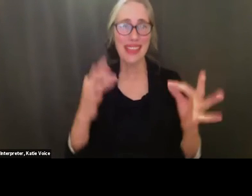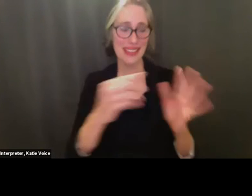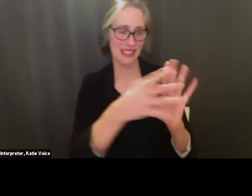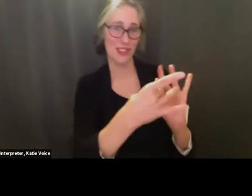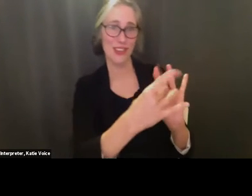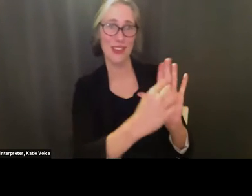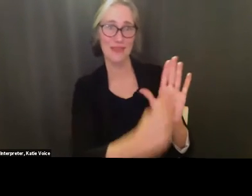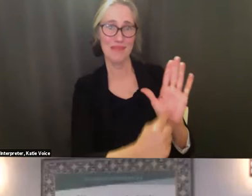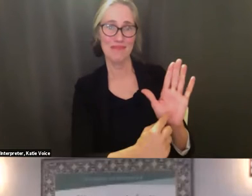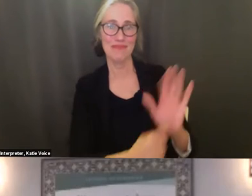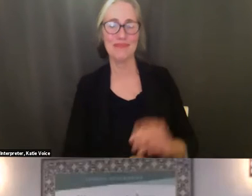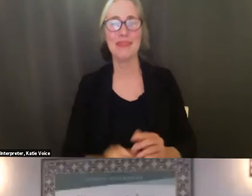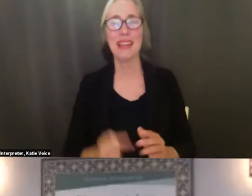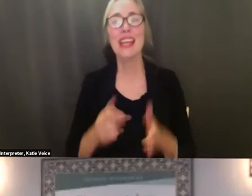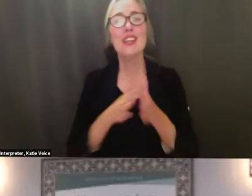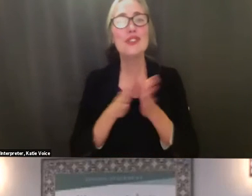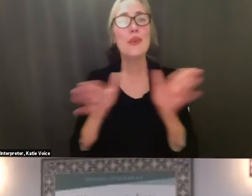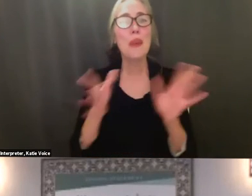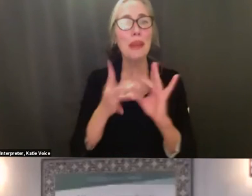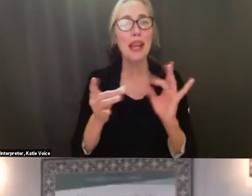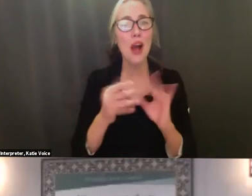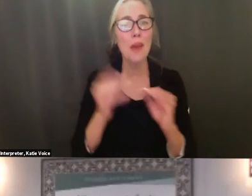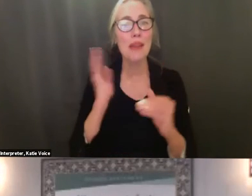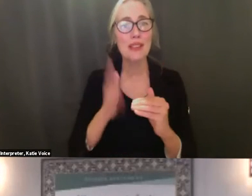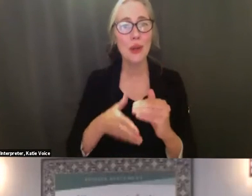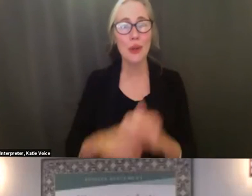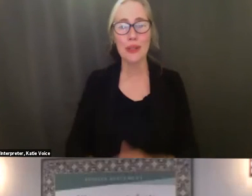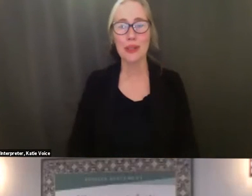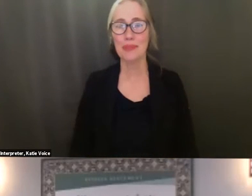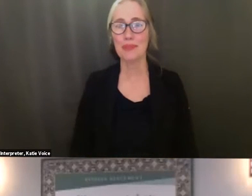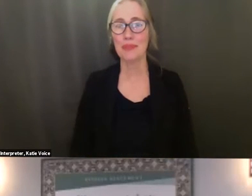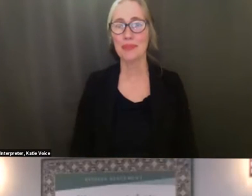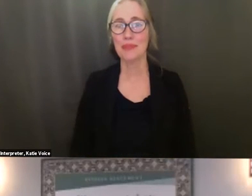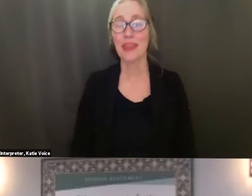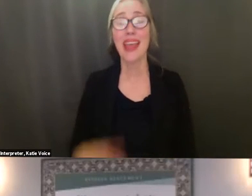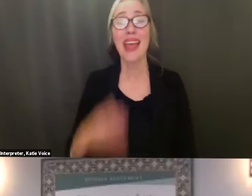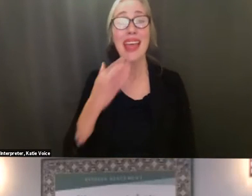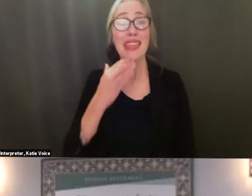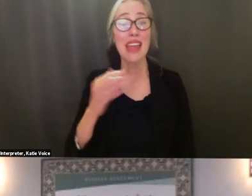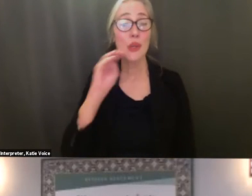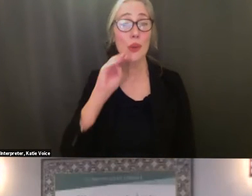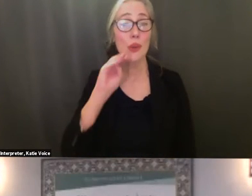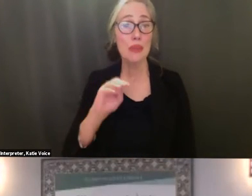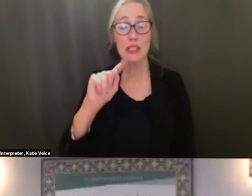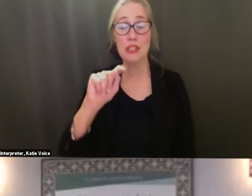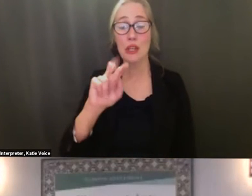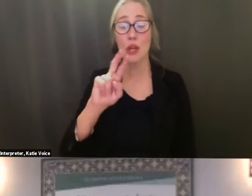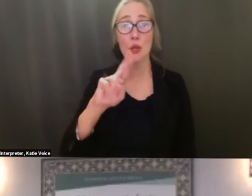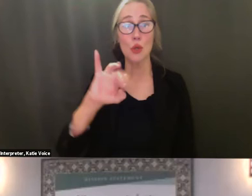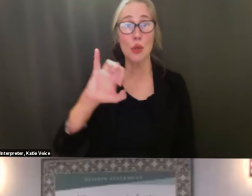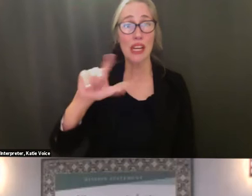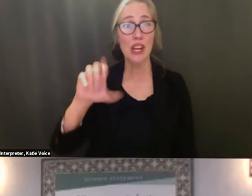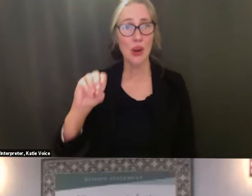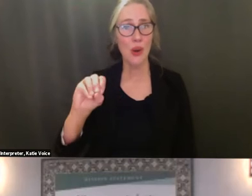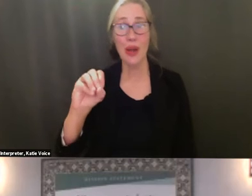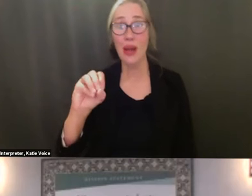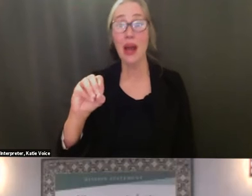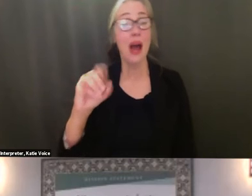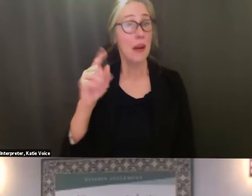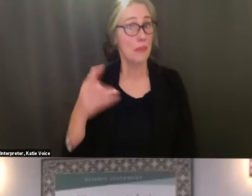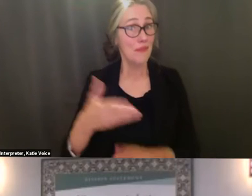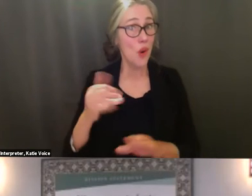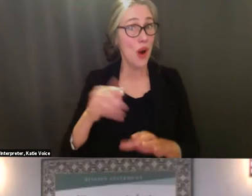Espero que ustedes lo aprueben. Gracias. Eso concluye el comentario público. Muy bien, entonces antes de aceptar una